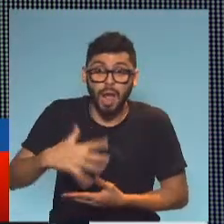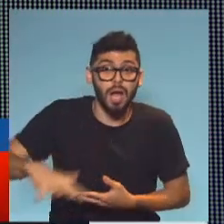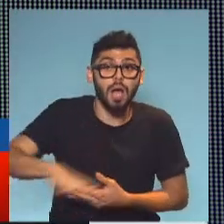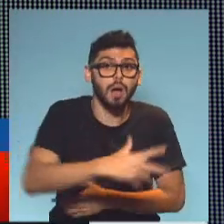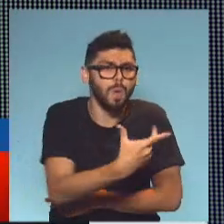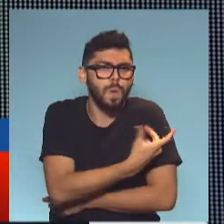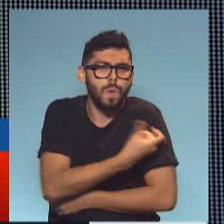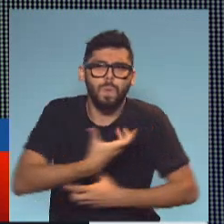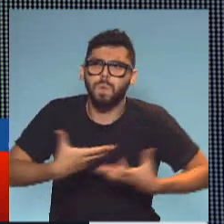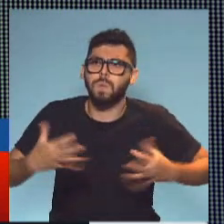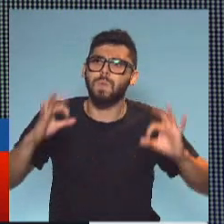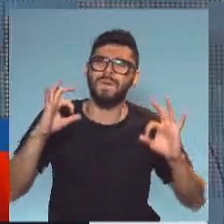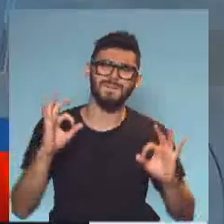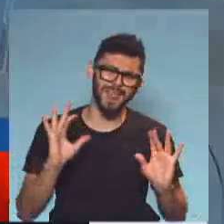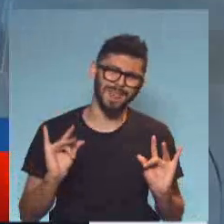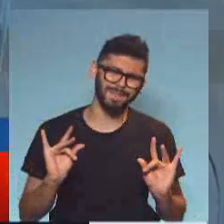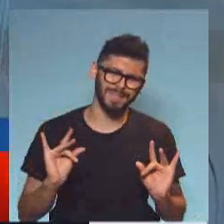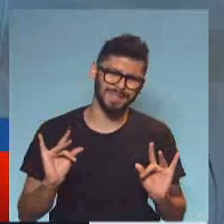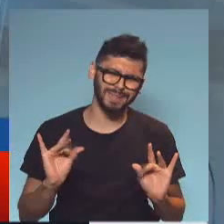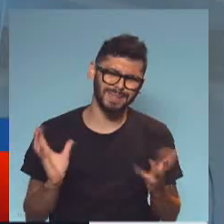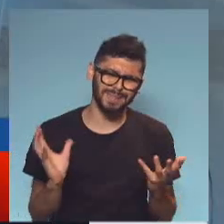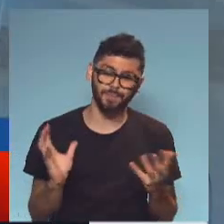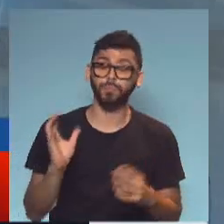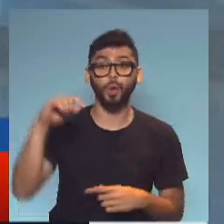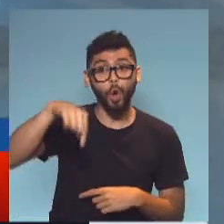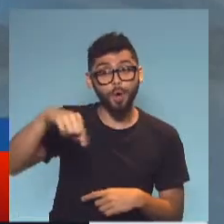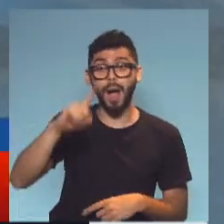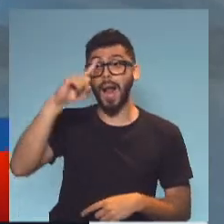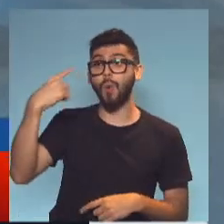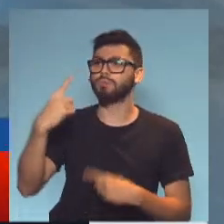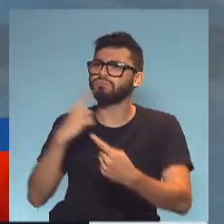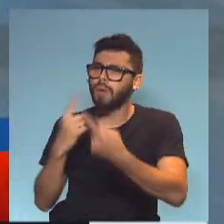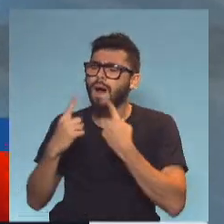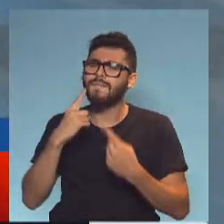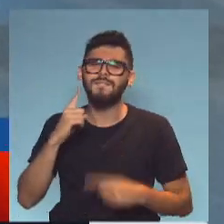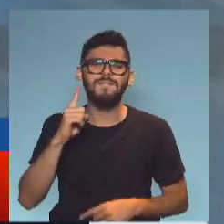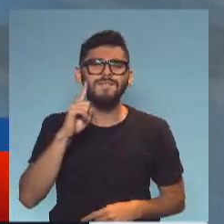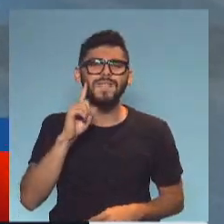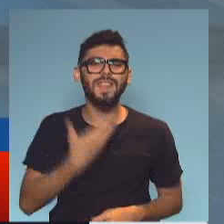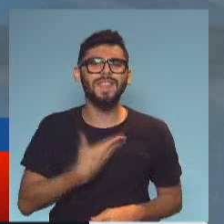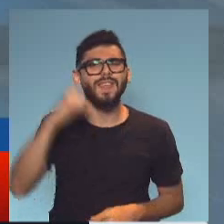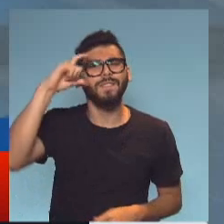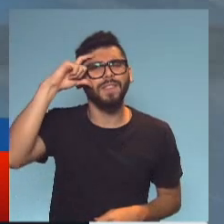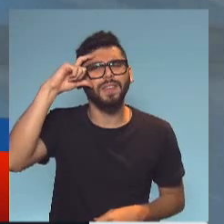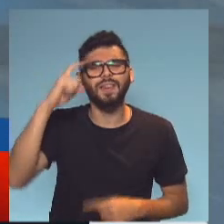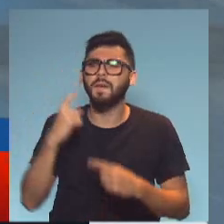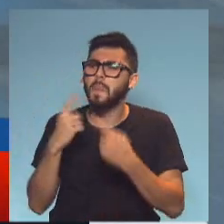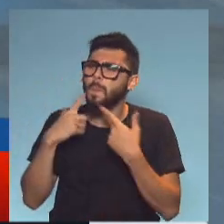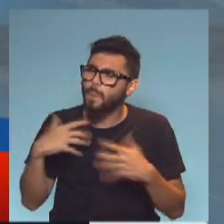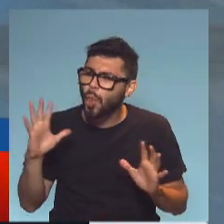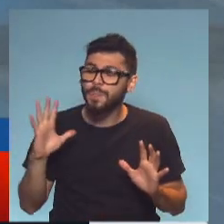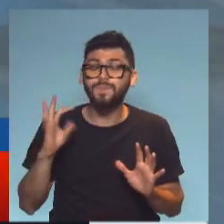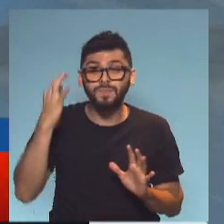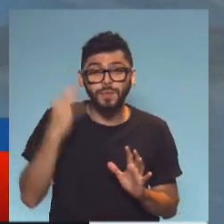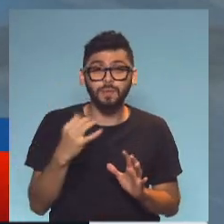proceso de vacunación, ¿no? Bueno, mira, hoy fue consultado el presidente Alberto Fernández por la posibilidad de un IFE, por ejemplo. Dijo que la verdad que los números que demuestran